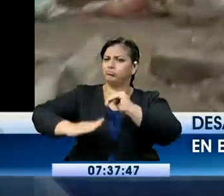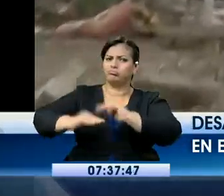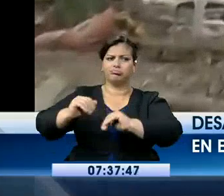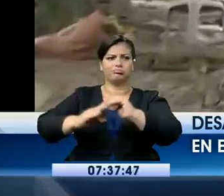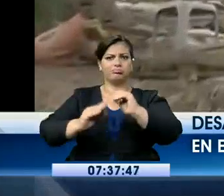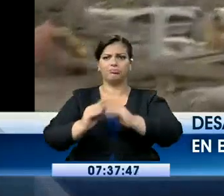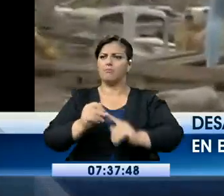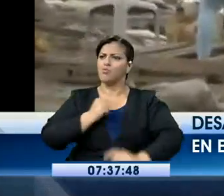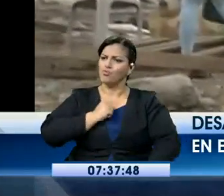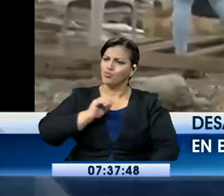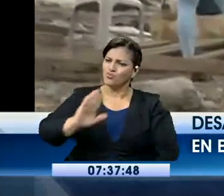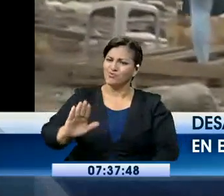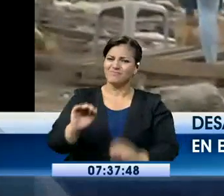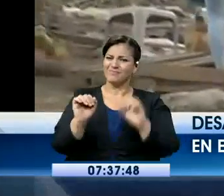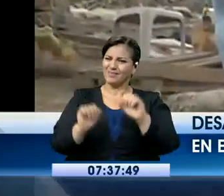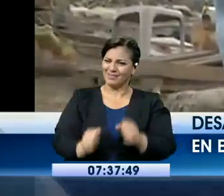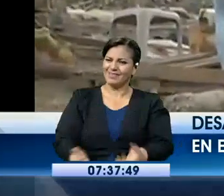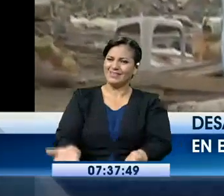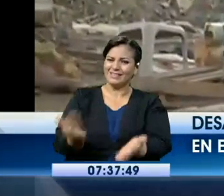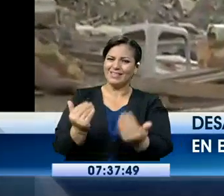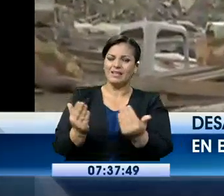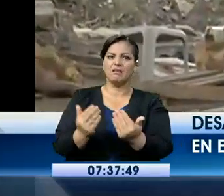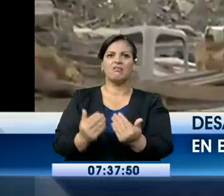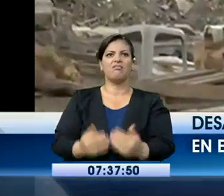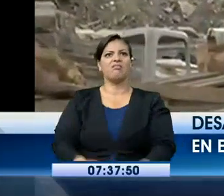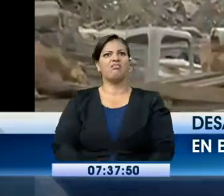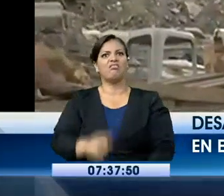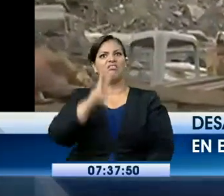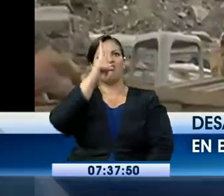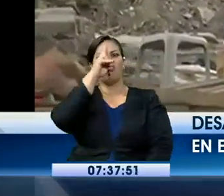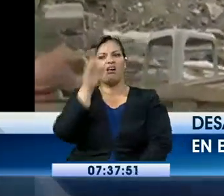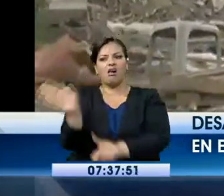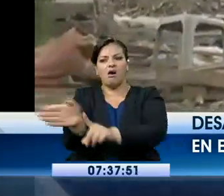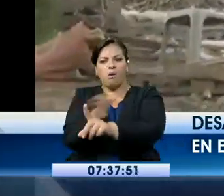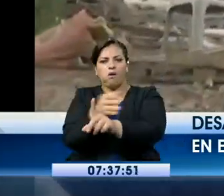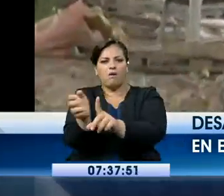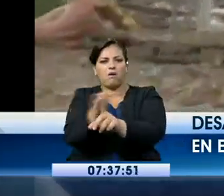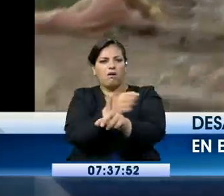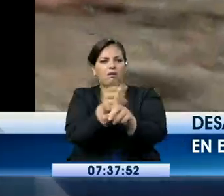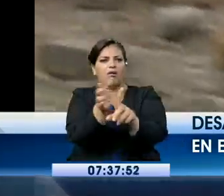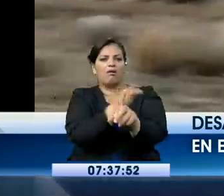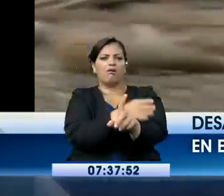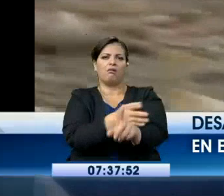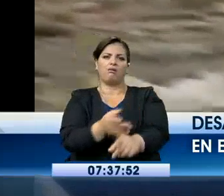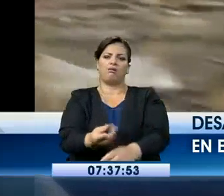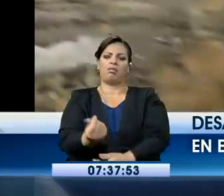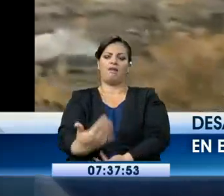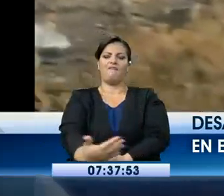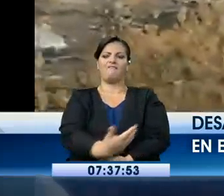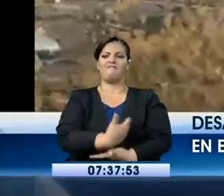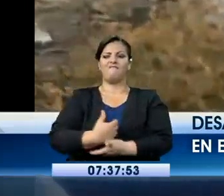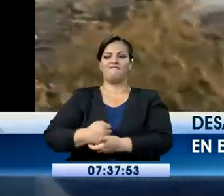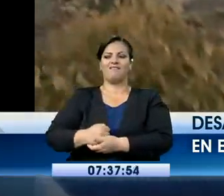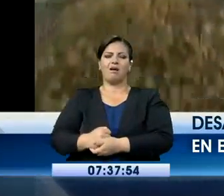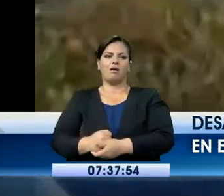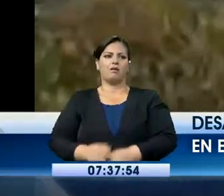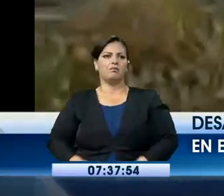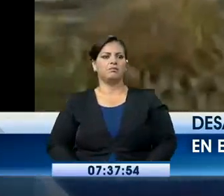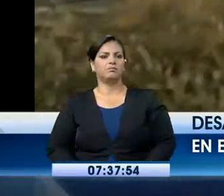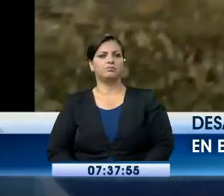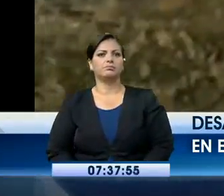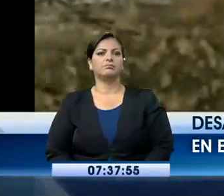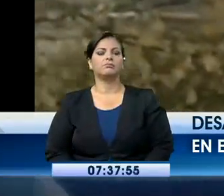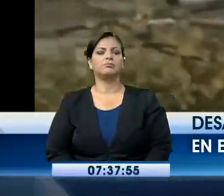propia. Por acá estamos observando cómo aún continúan con el trabajo de remoción. Algunos escombros nada más es lo que quedan hasta el